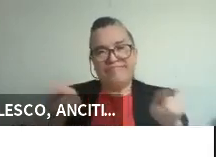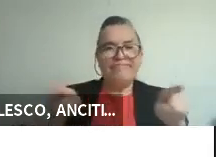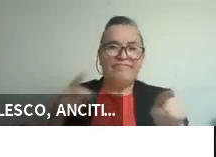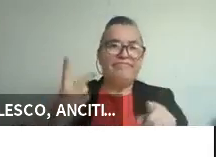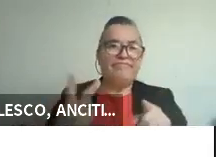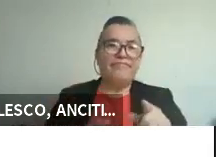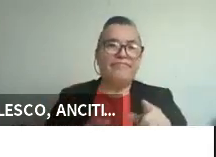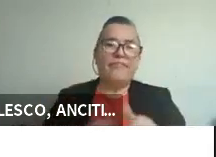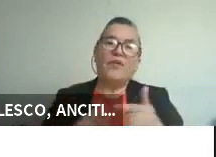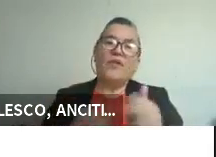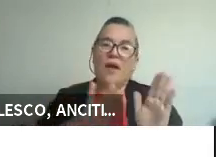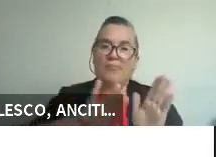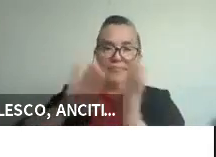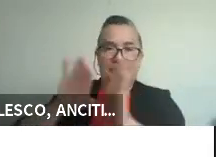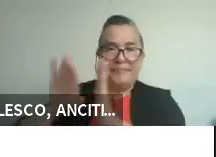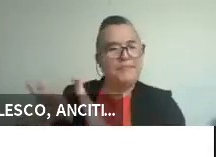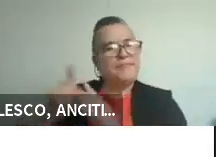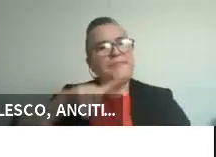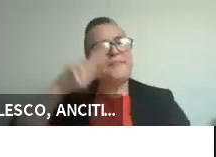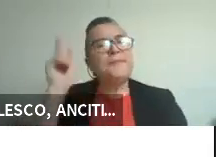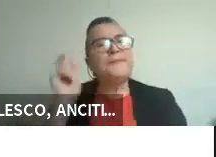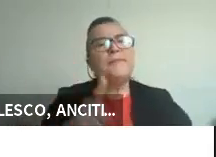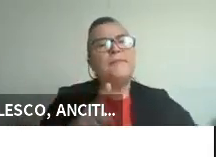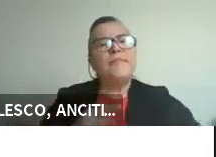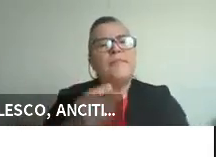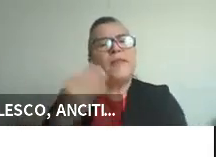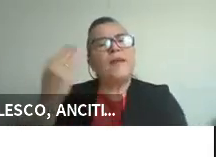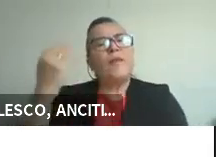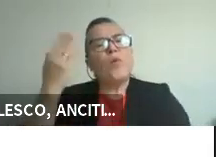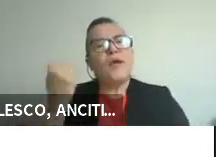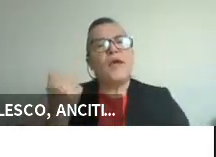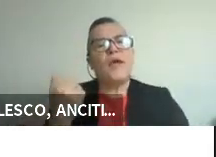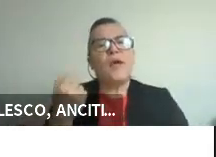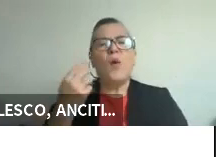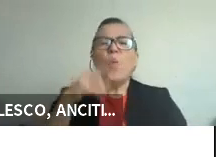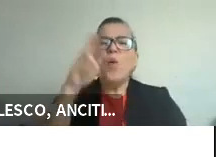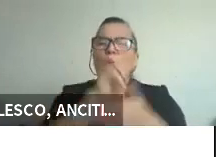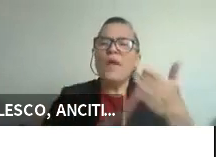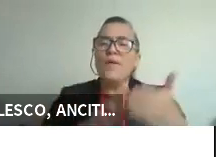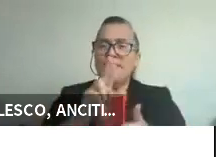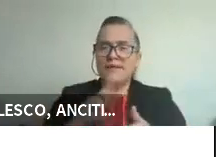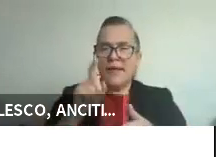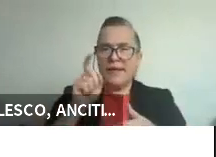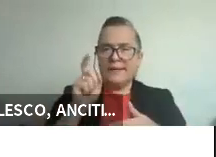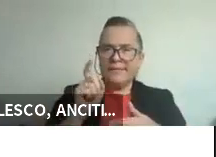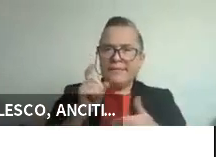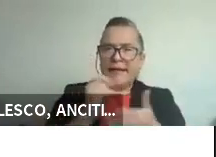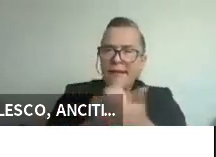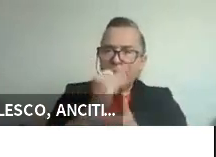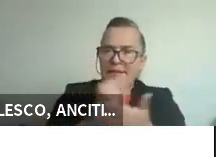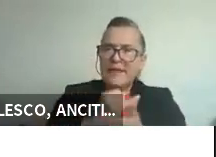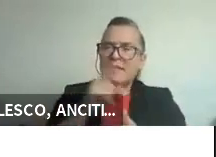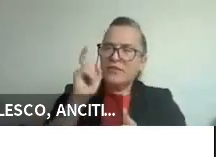quisiera ahora pasar a la pregunta de por qué en una universidad la investigación debe ser un componente importante